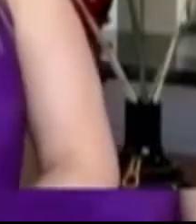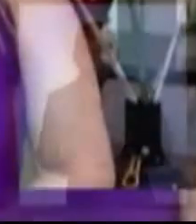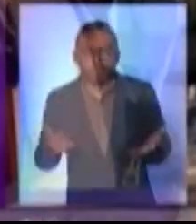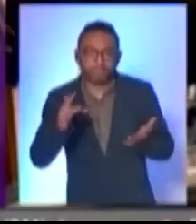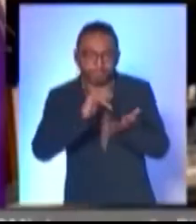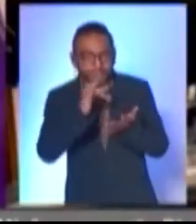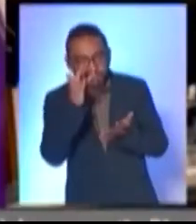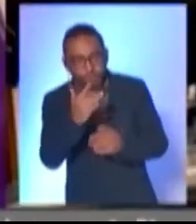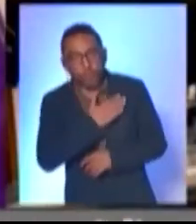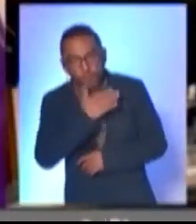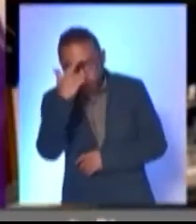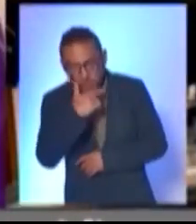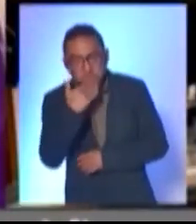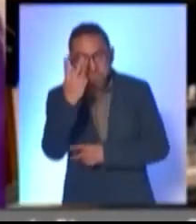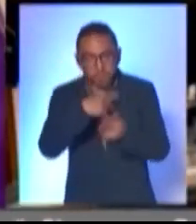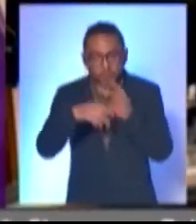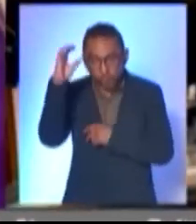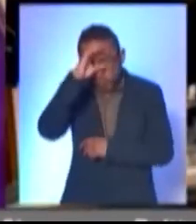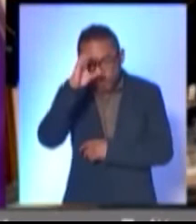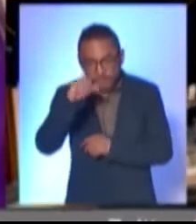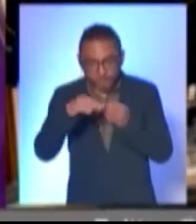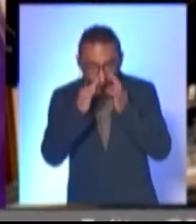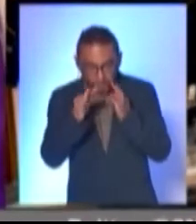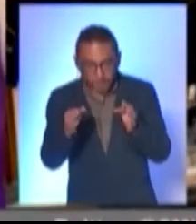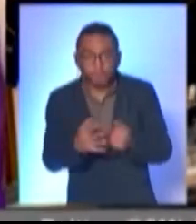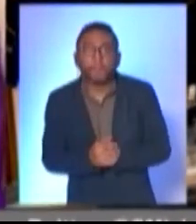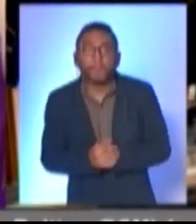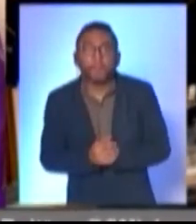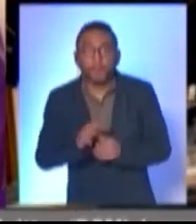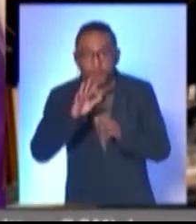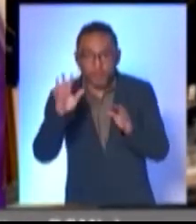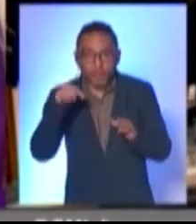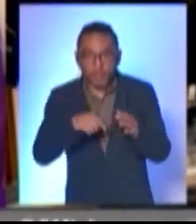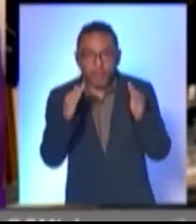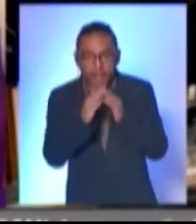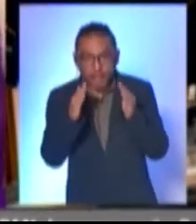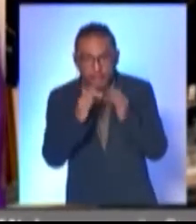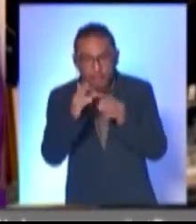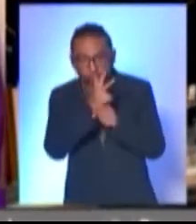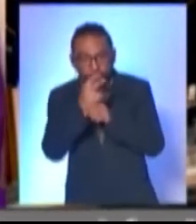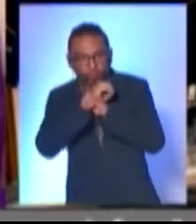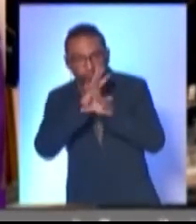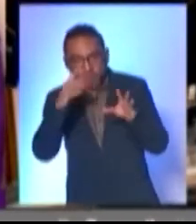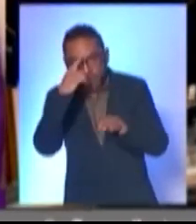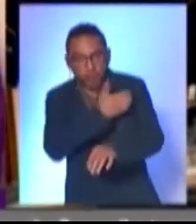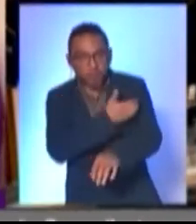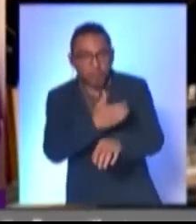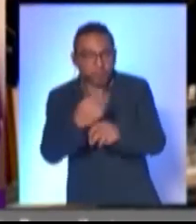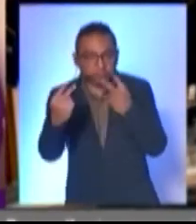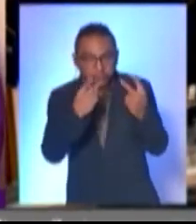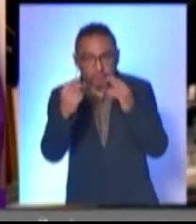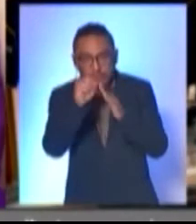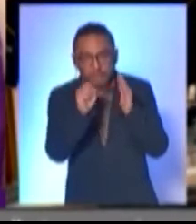Gracias, Erich, muy buenas noches, bienvenidos todos a la cultura de SM Noticias, transmitiendo desde casa para todos los que nos acompañan por la señal del